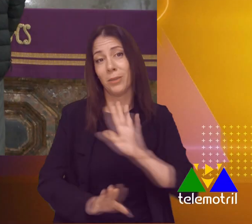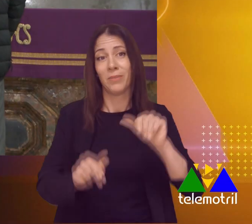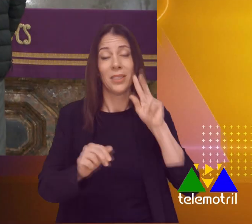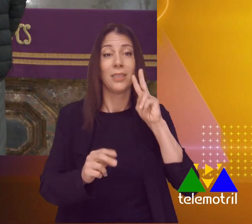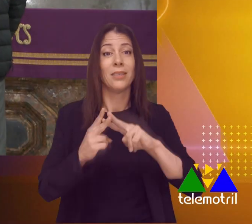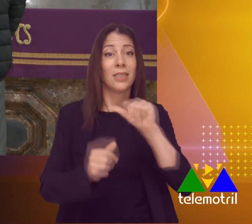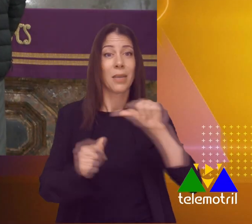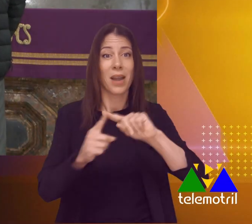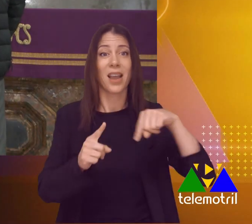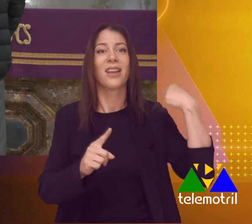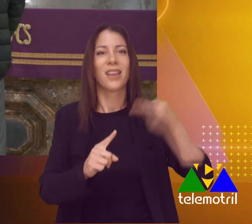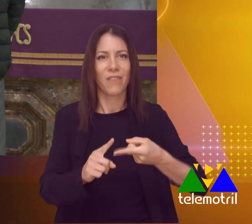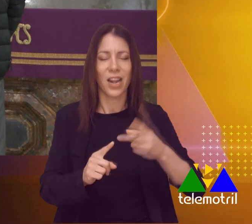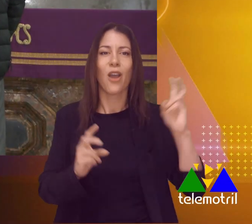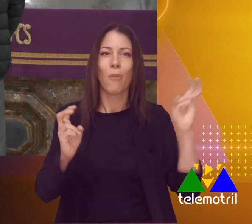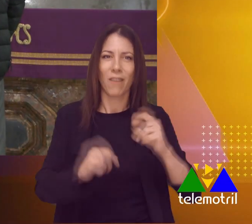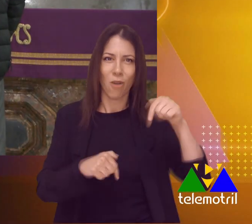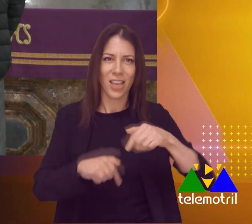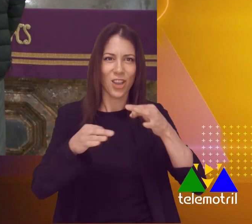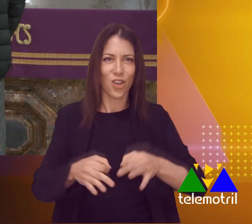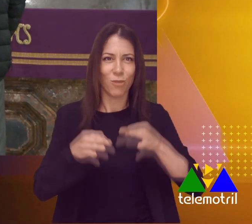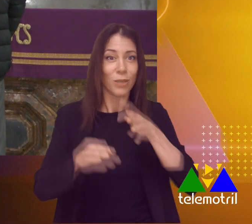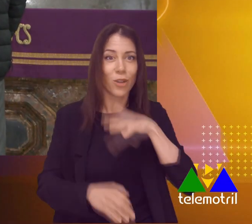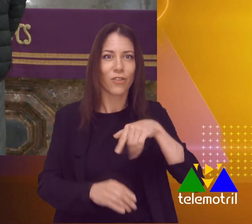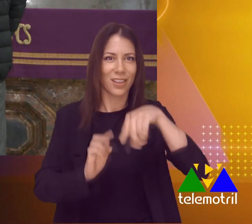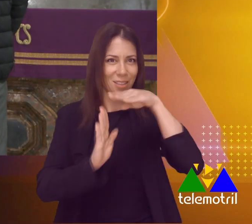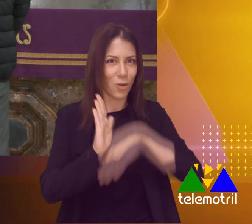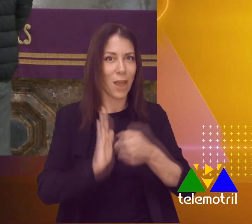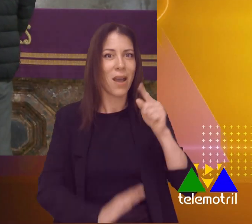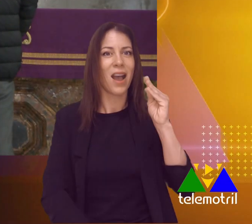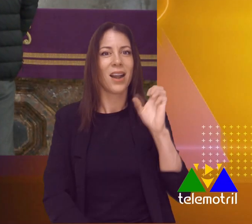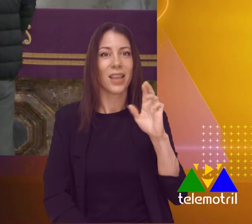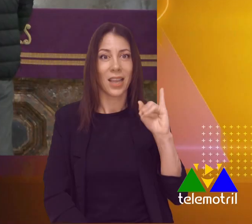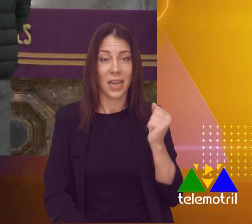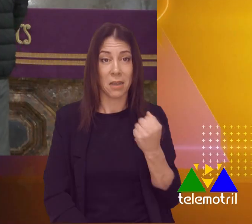semana que viene, que volveremos como siempre, aquí en la Alquería, y yo creo que